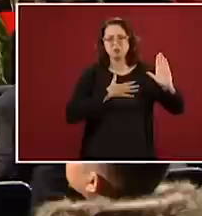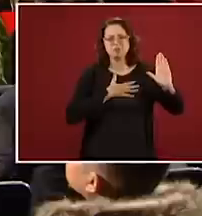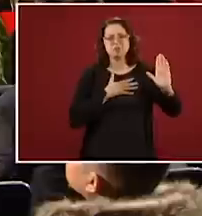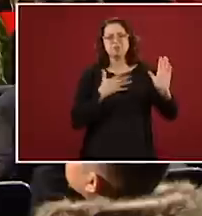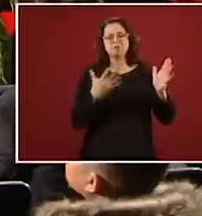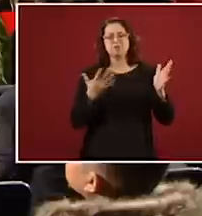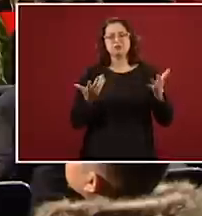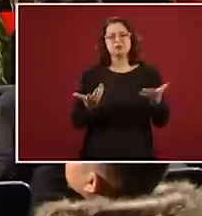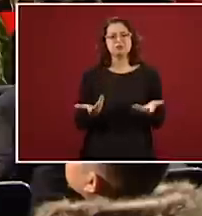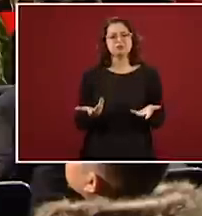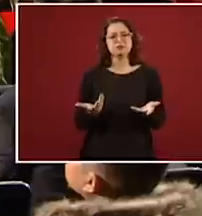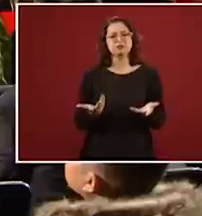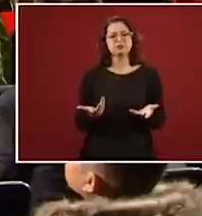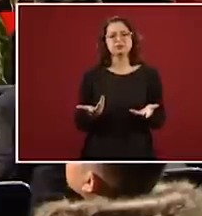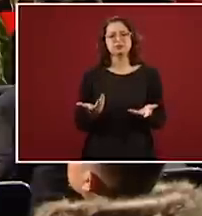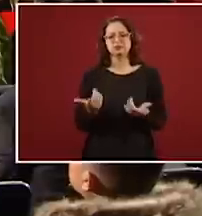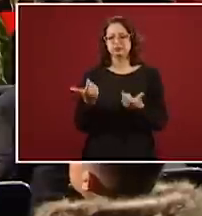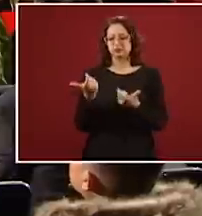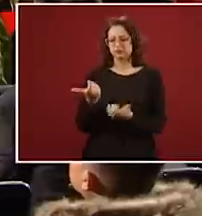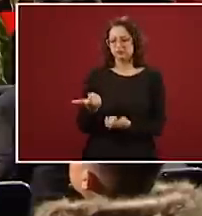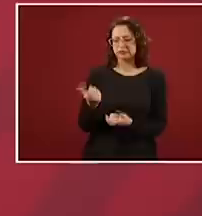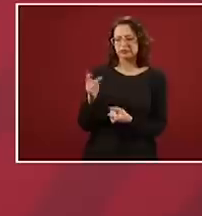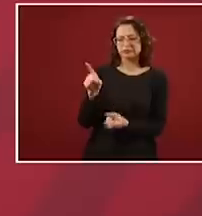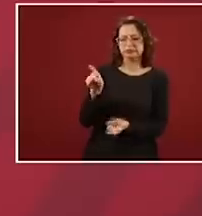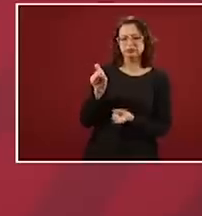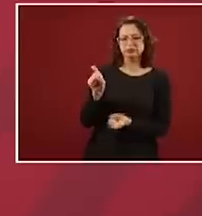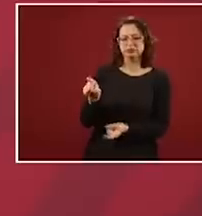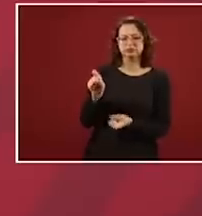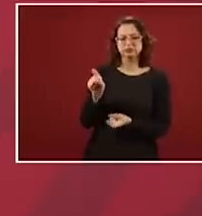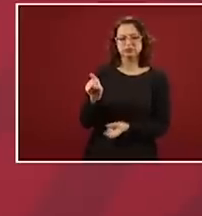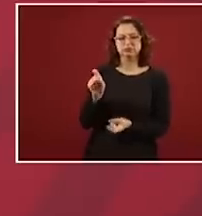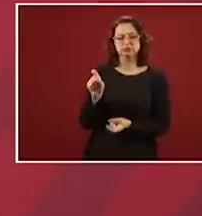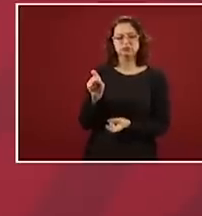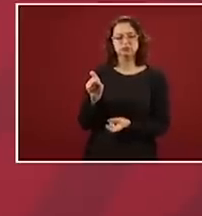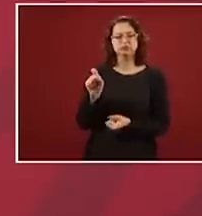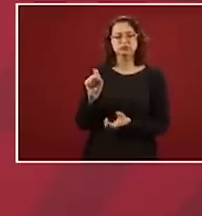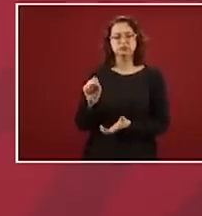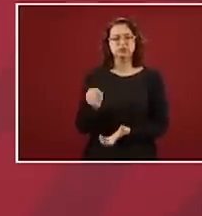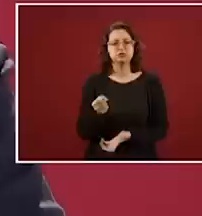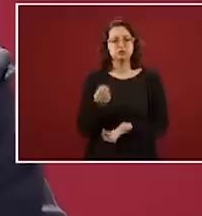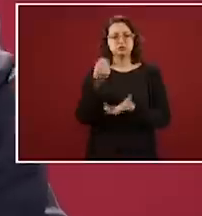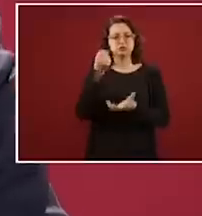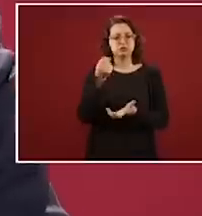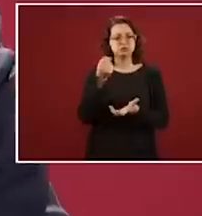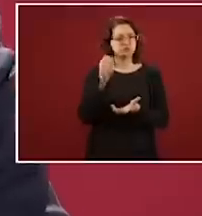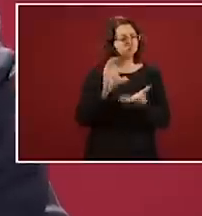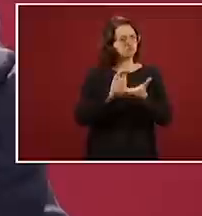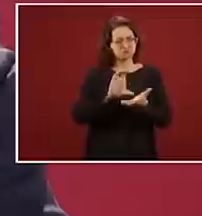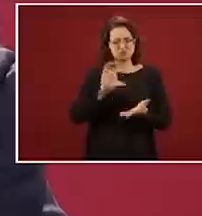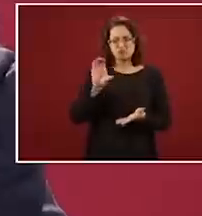de que el dinero se etiquetara